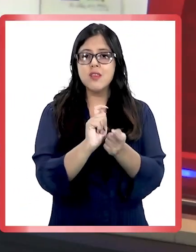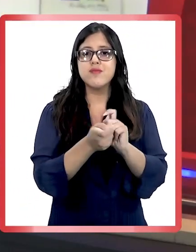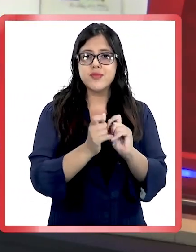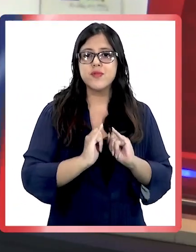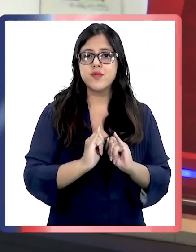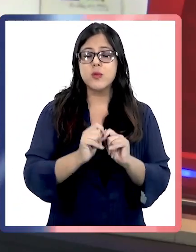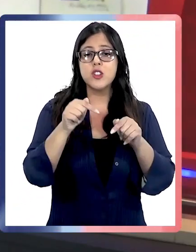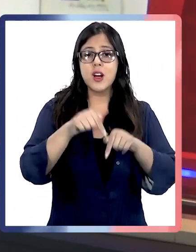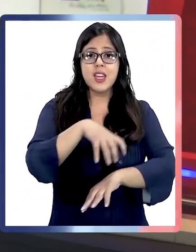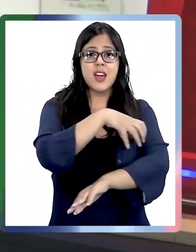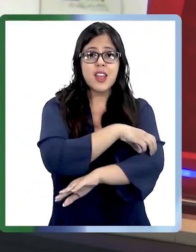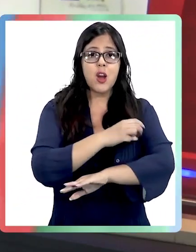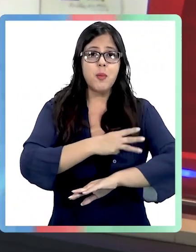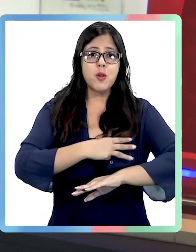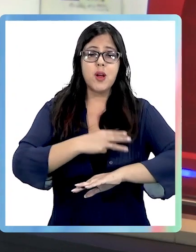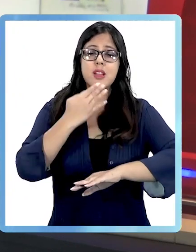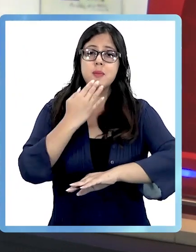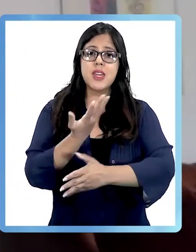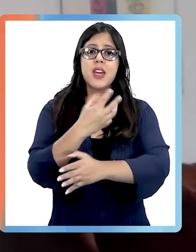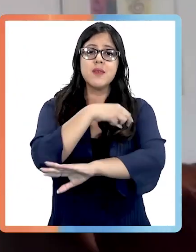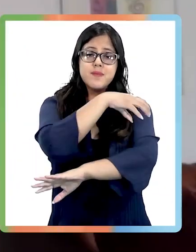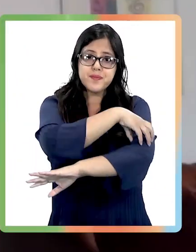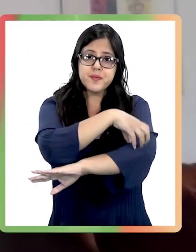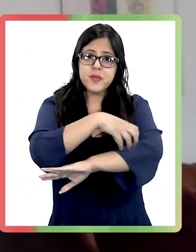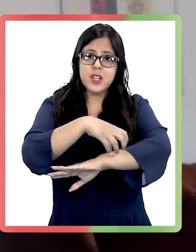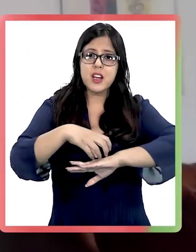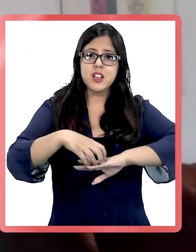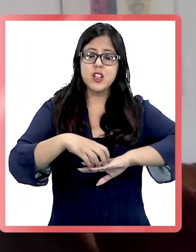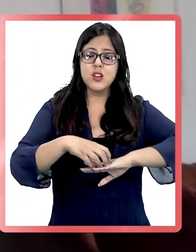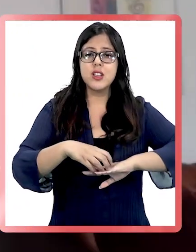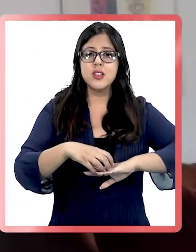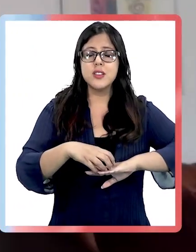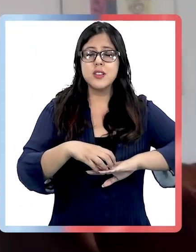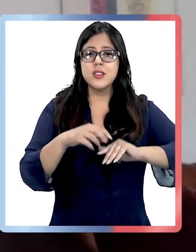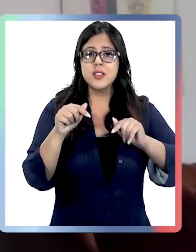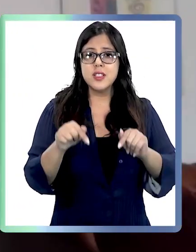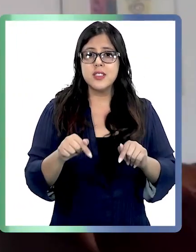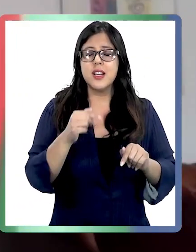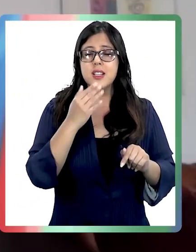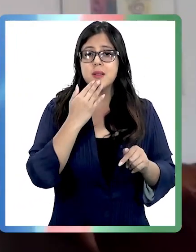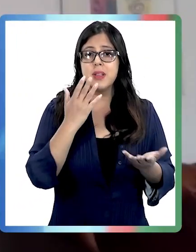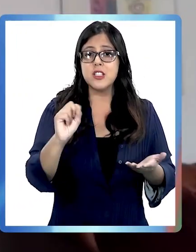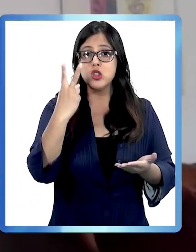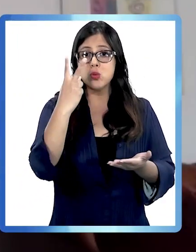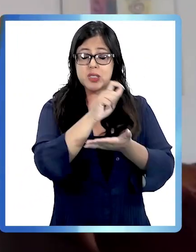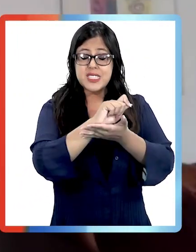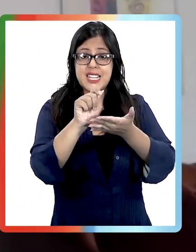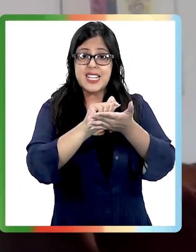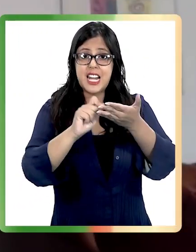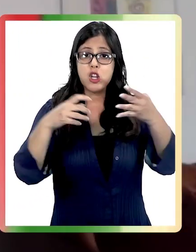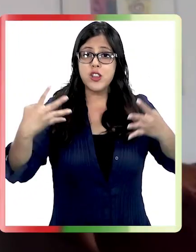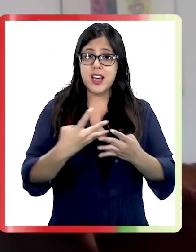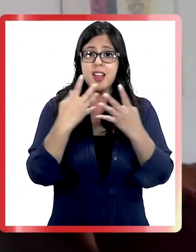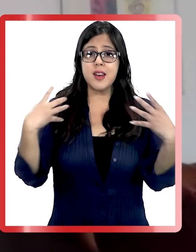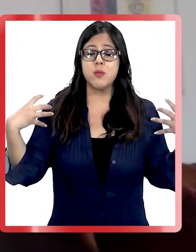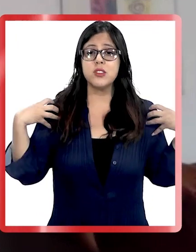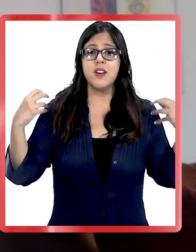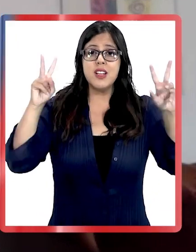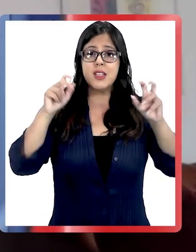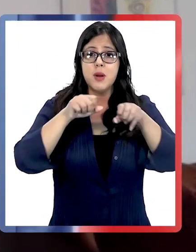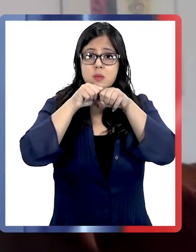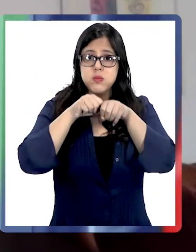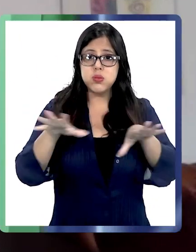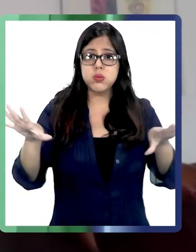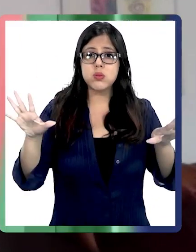efectivamente estén actualizados, no solo aquí, en la región metropolitana, sino que en todas las ciudades. Y créame que el subsecretario de Redes, que es el que está a